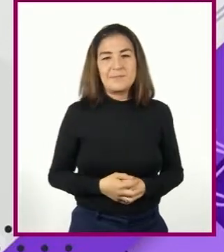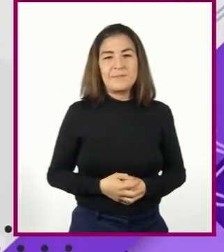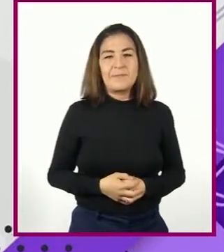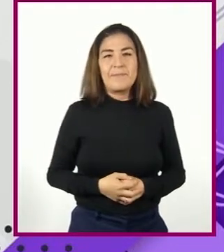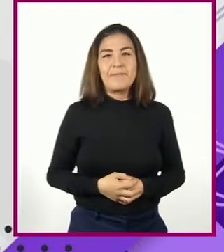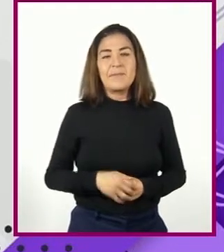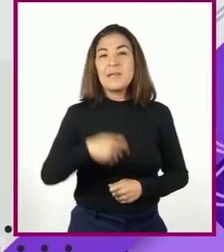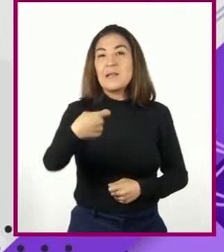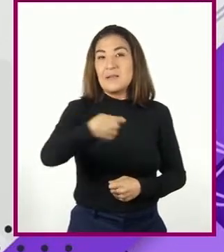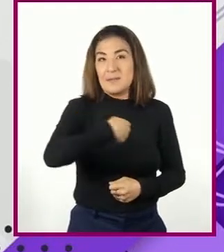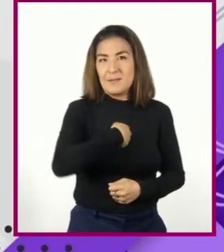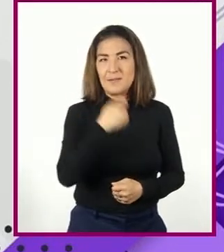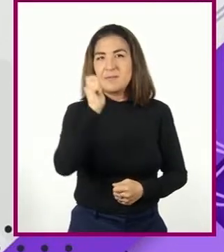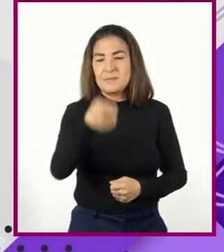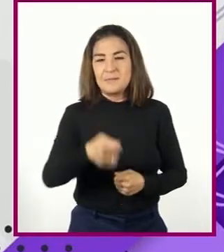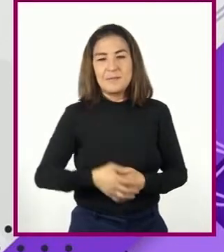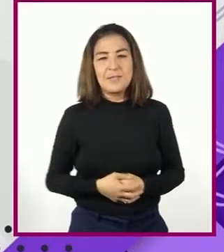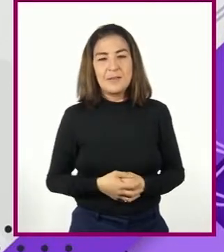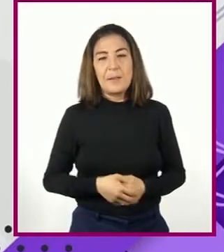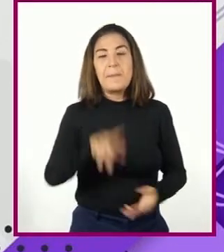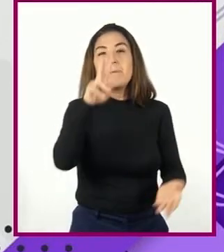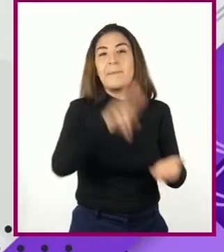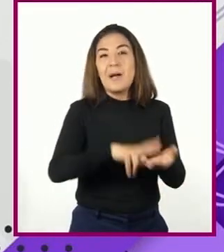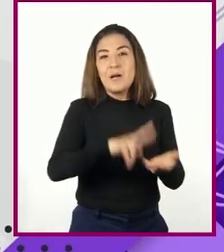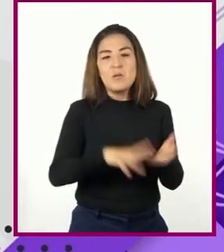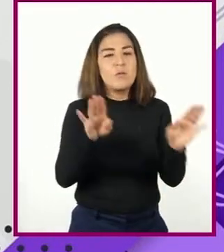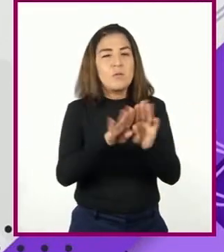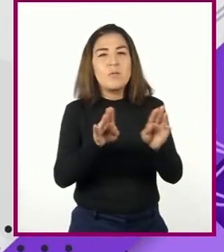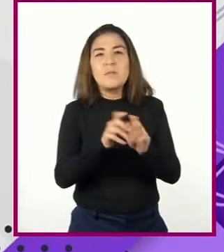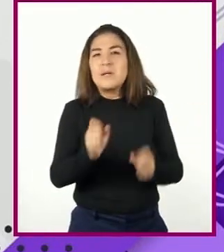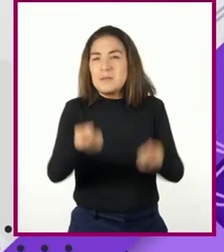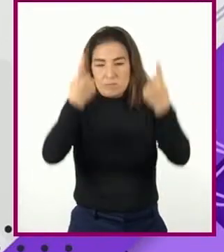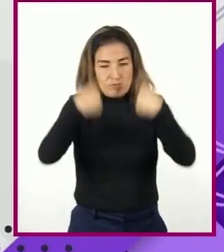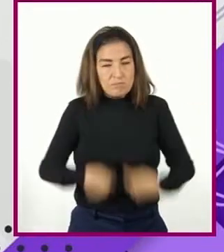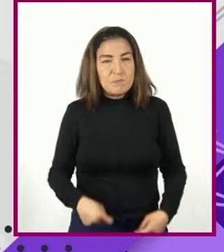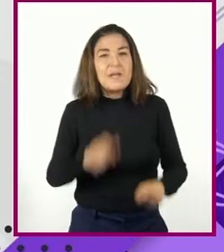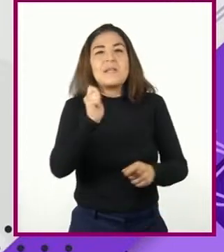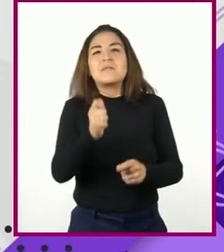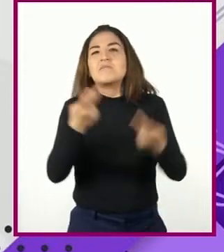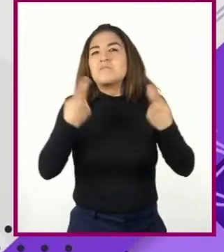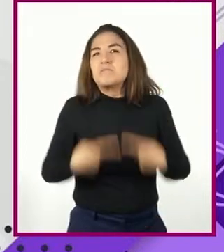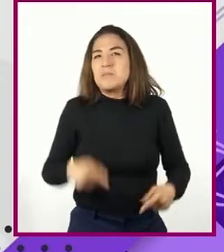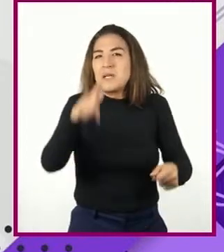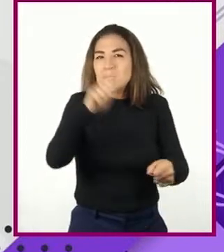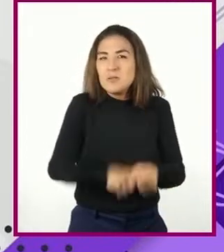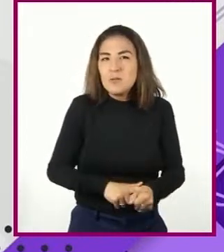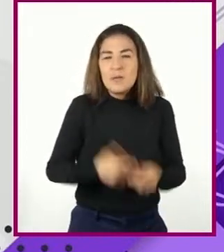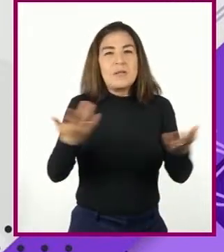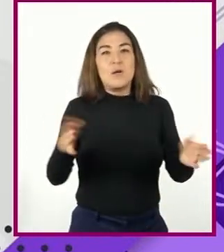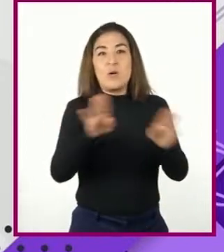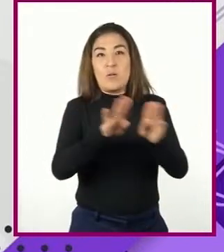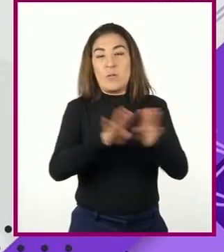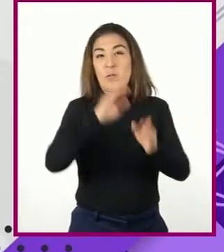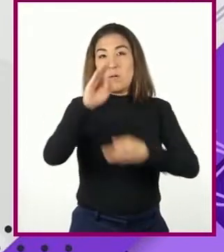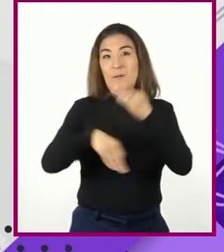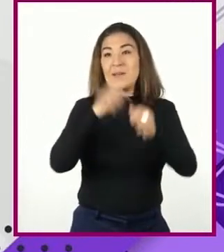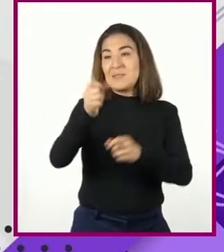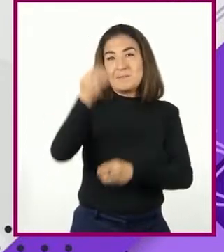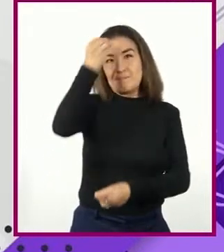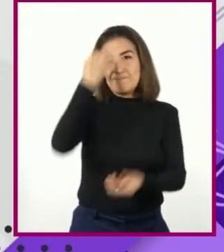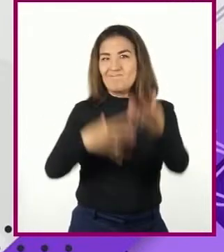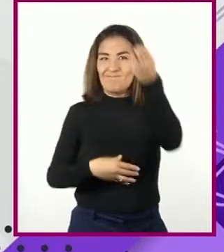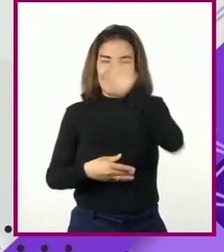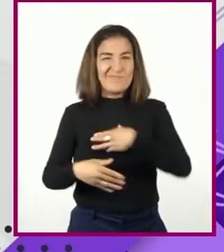La dignidad es el valor inherente que tenemos por el hecho de ser personas y nada puede estar por encima de